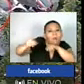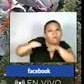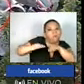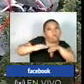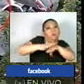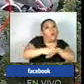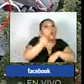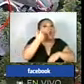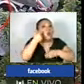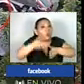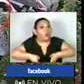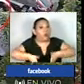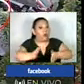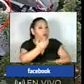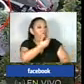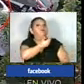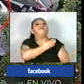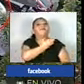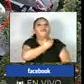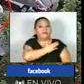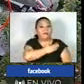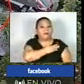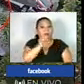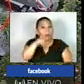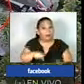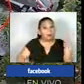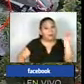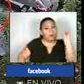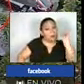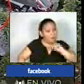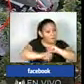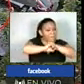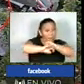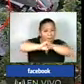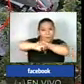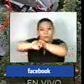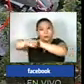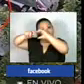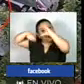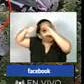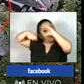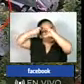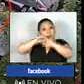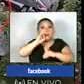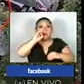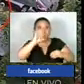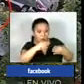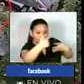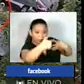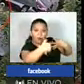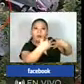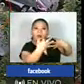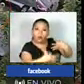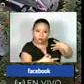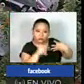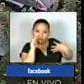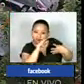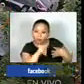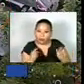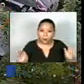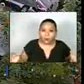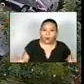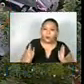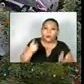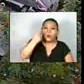una calle de la colonia Escalón en San Salvador se hizo viral en los últimos días. Y según la ley de protección y promoción del bienestar de